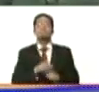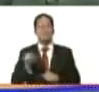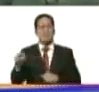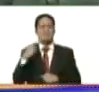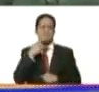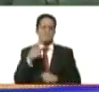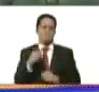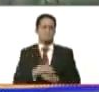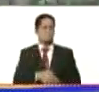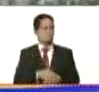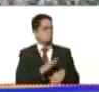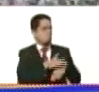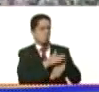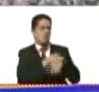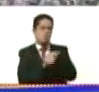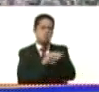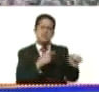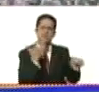porque ustedes se ríen.